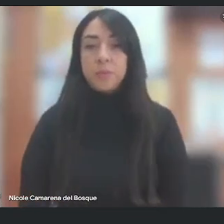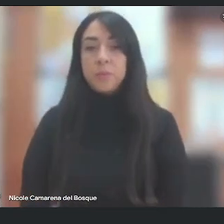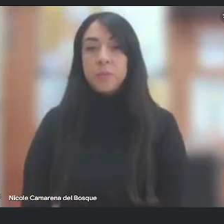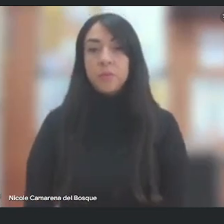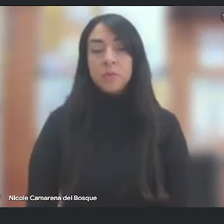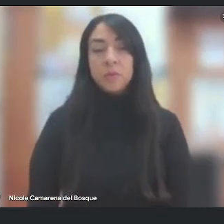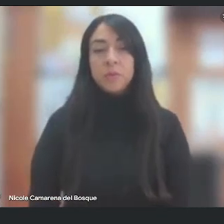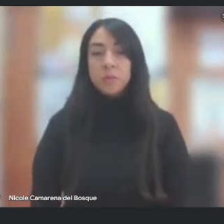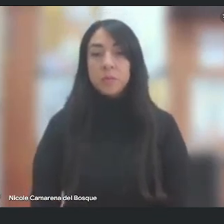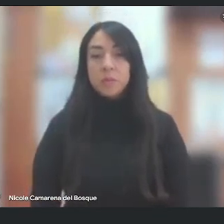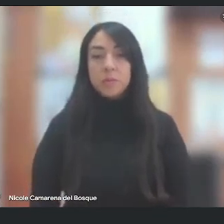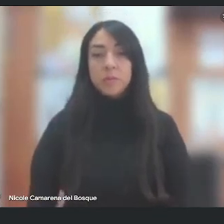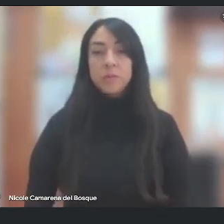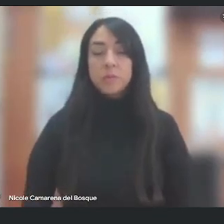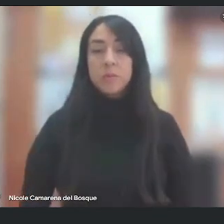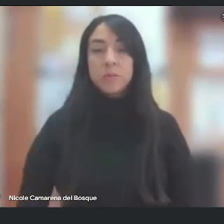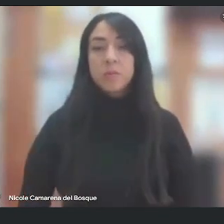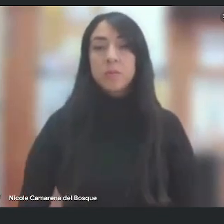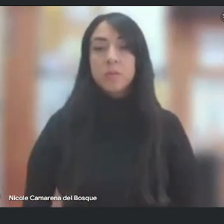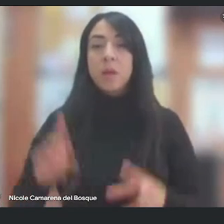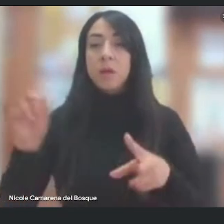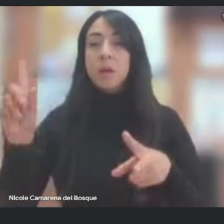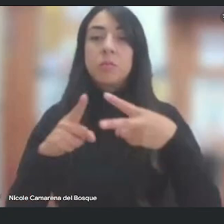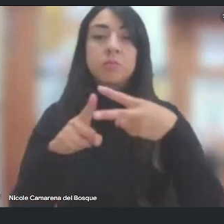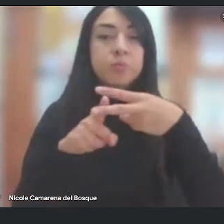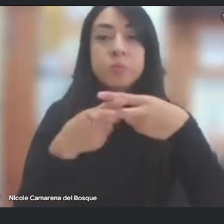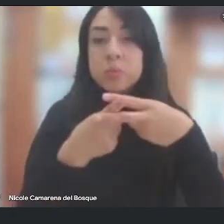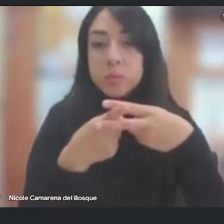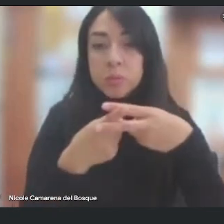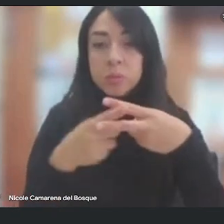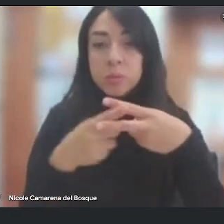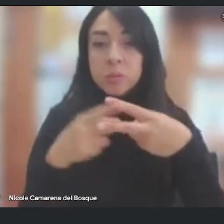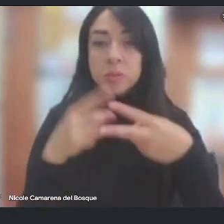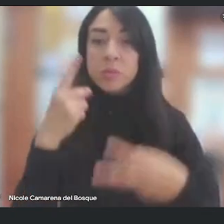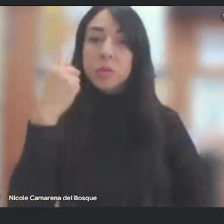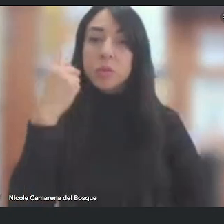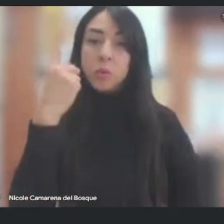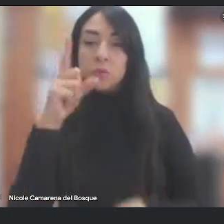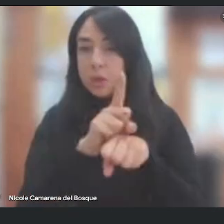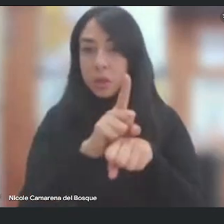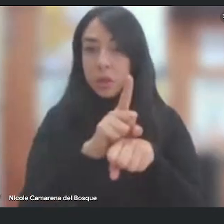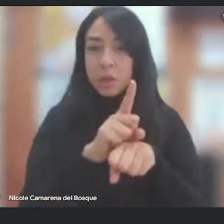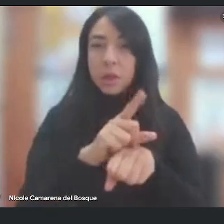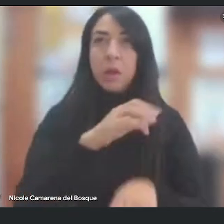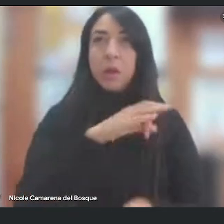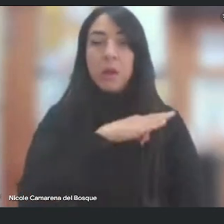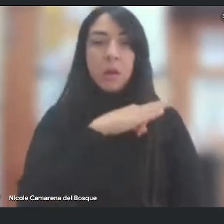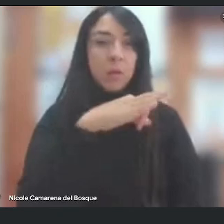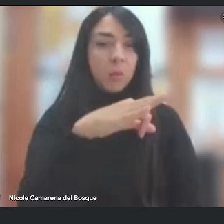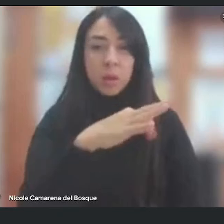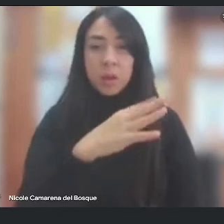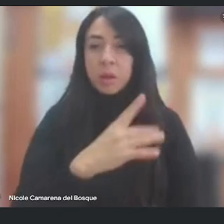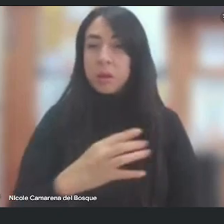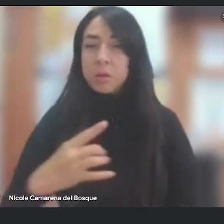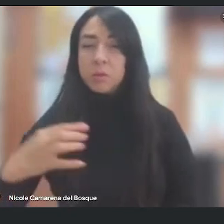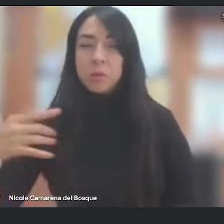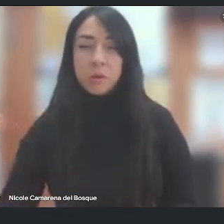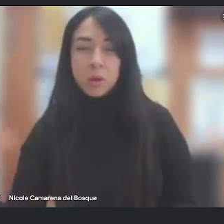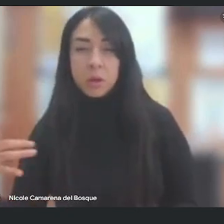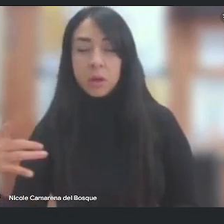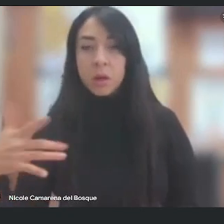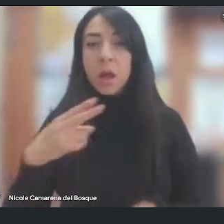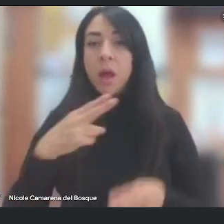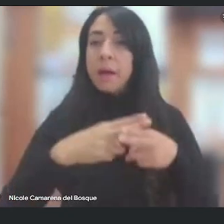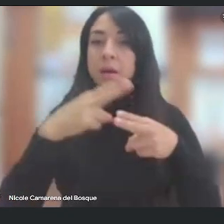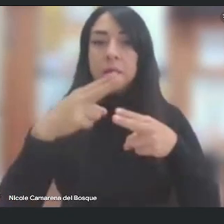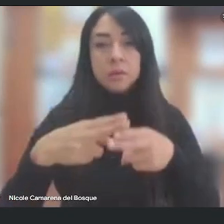día, puede durar 5 días, lo normal, máximo 7 días puede durar, mínimo 2 días. Bueno, ese